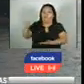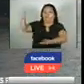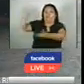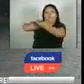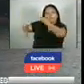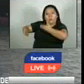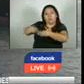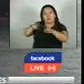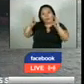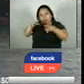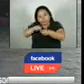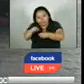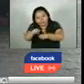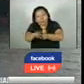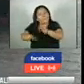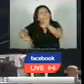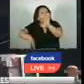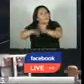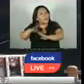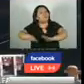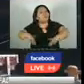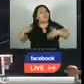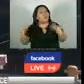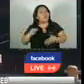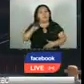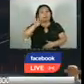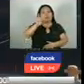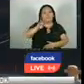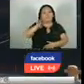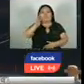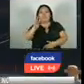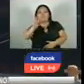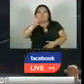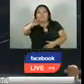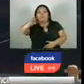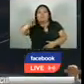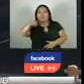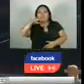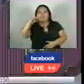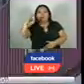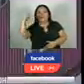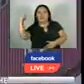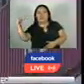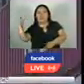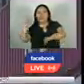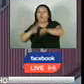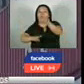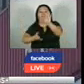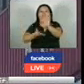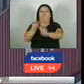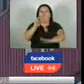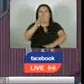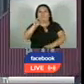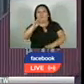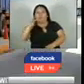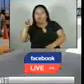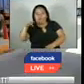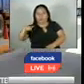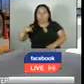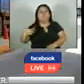los fertilizantes, incrementen hasta 424 mil millones de dólares en 2022,